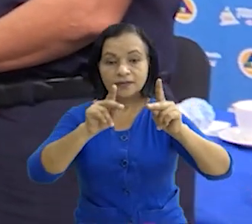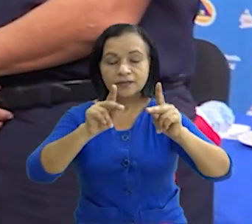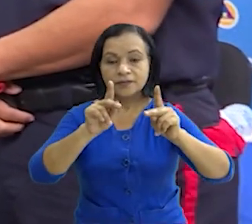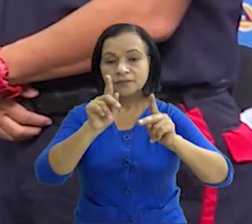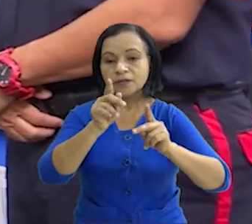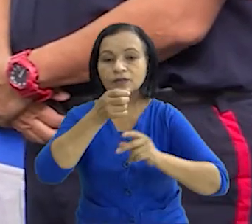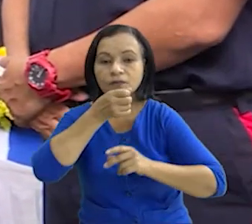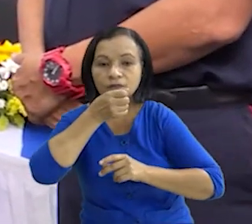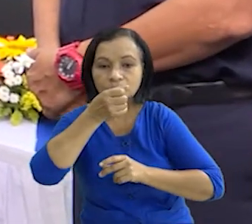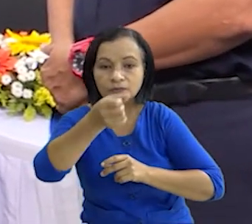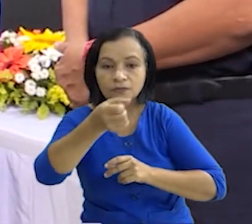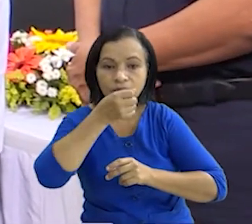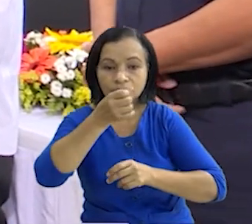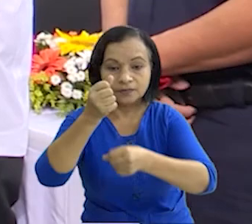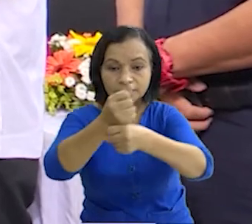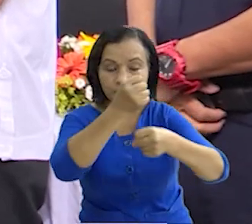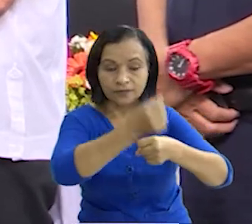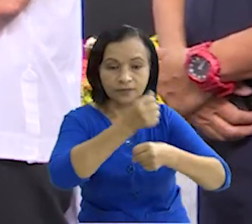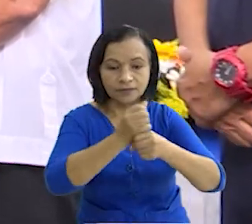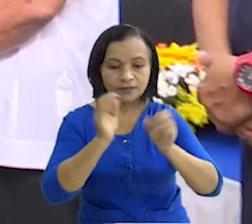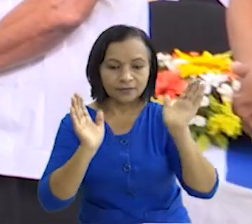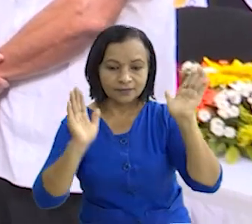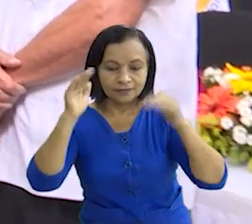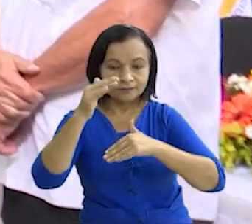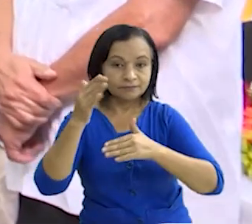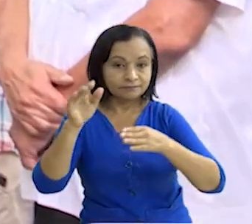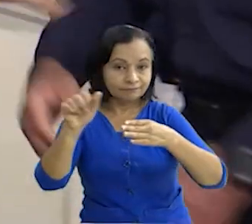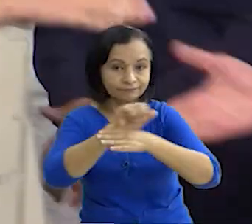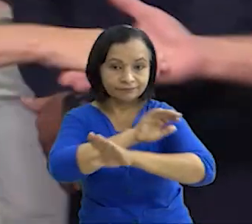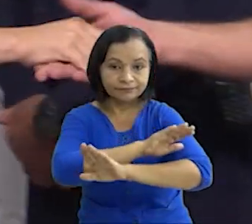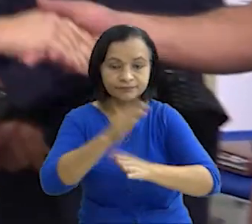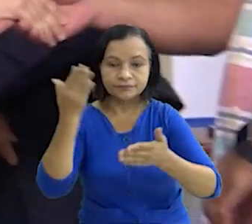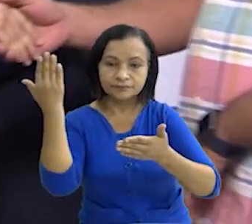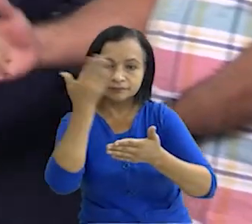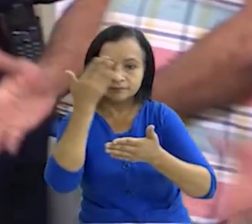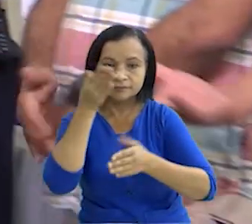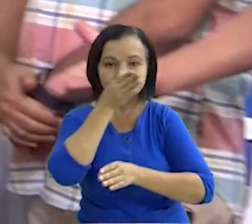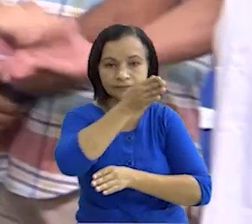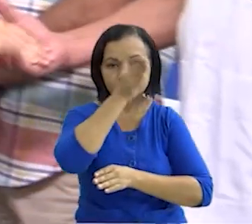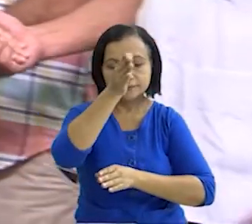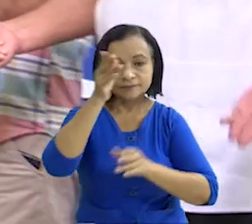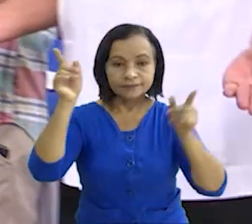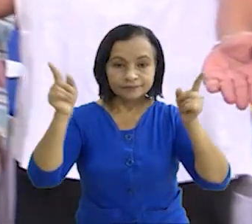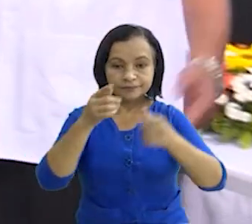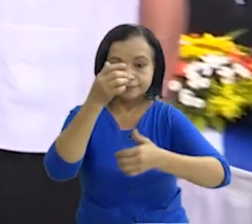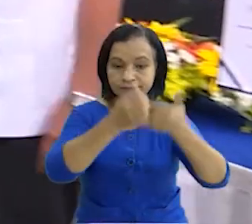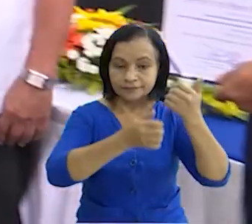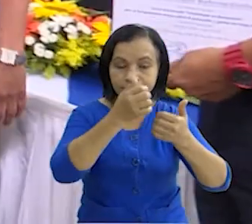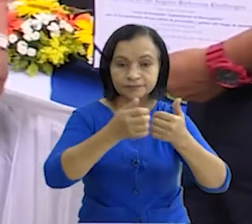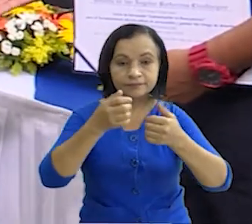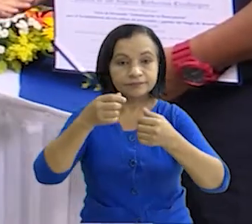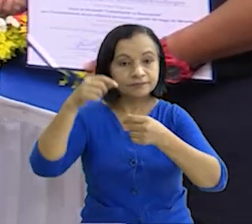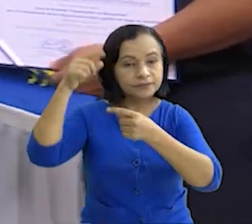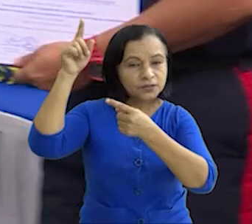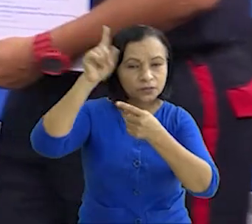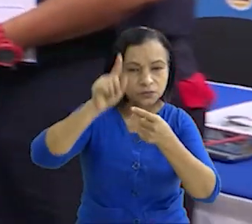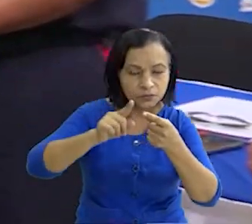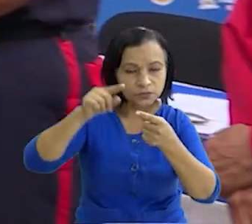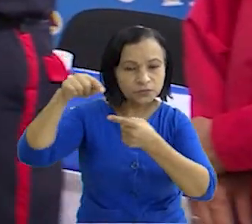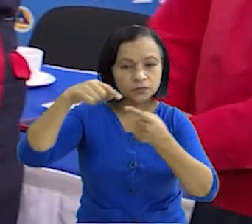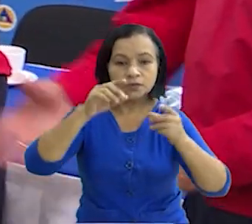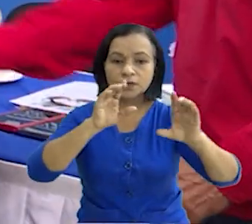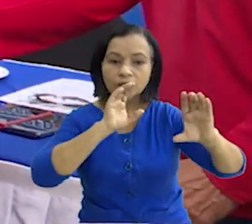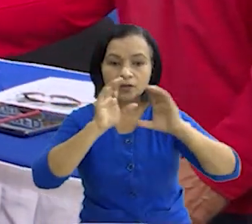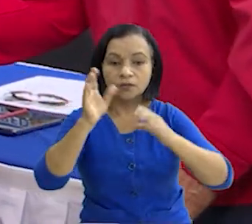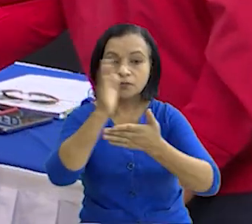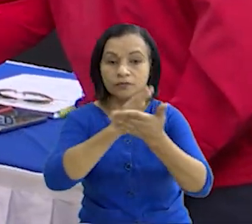institucionales recibieron certificado luego de culminar su preparación de gestión para la reducción del riesgo de desastres y comunicación